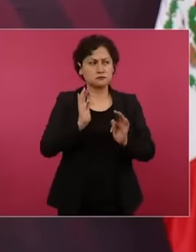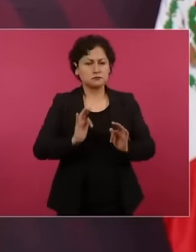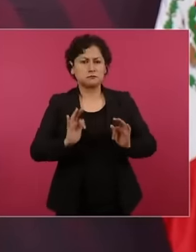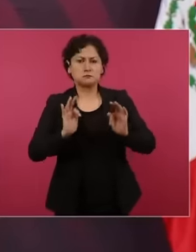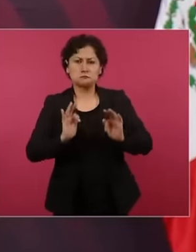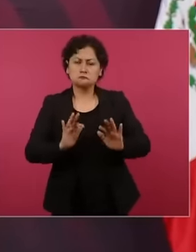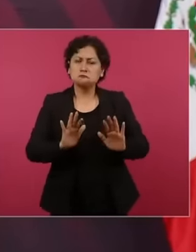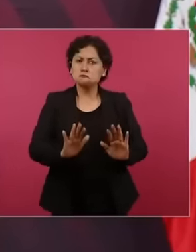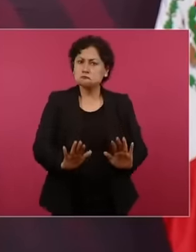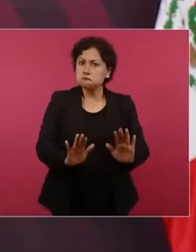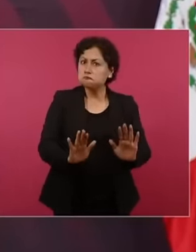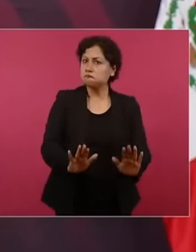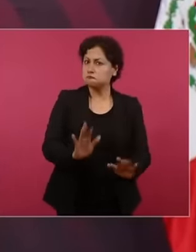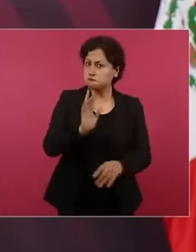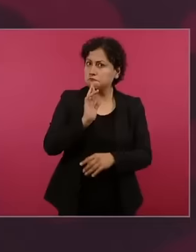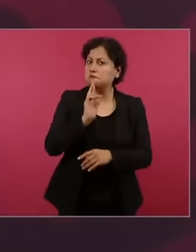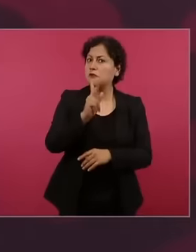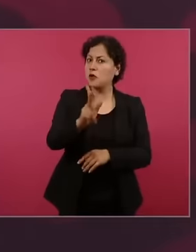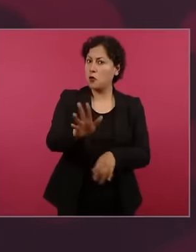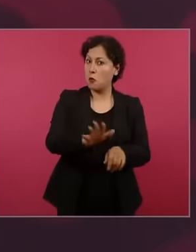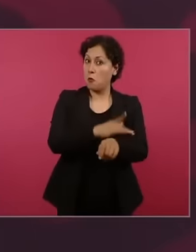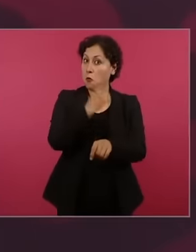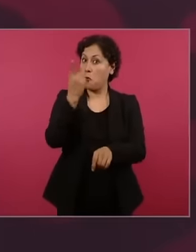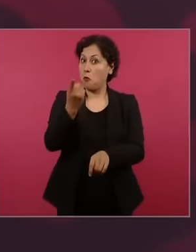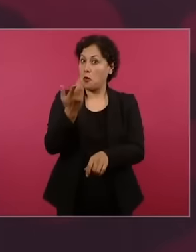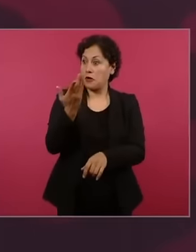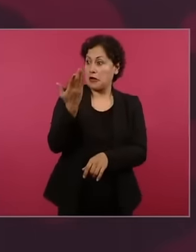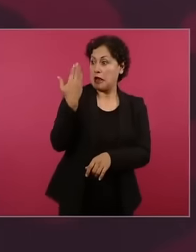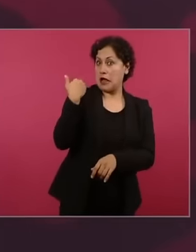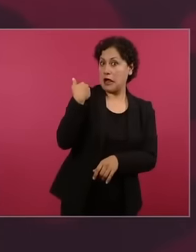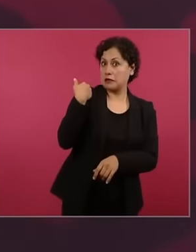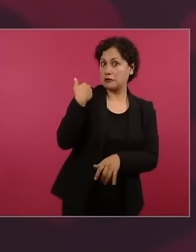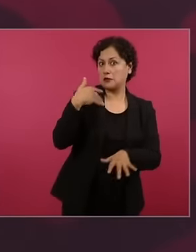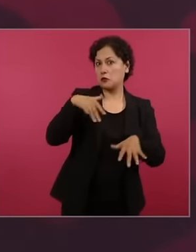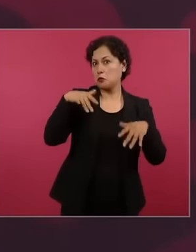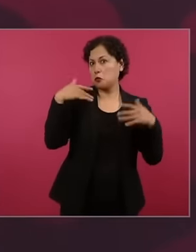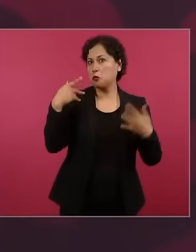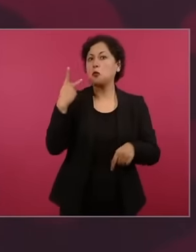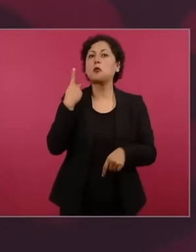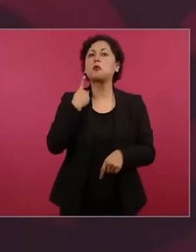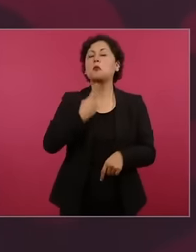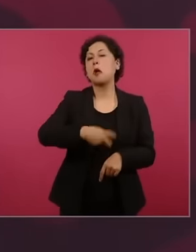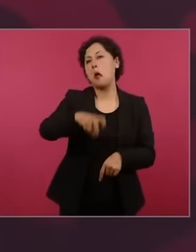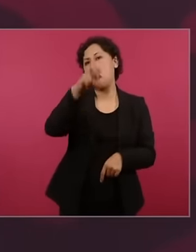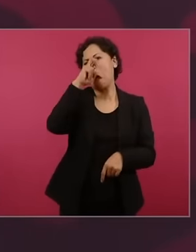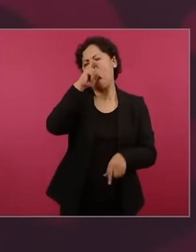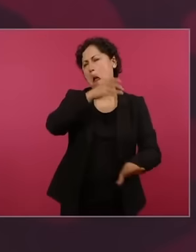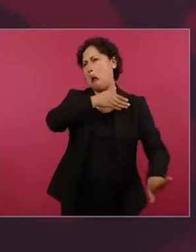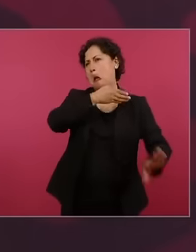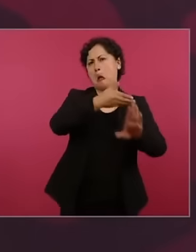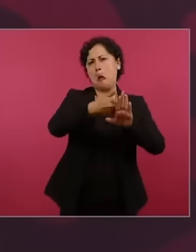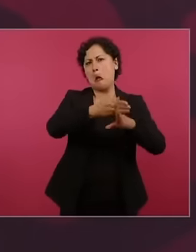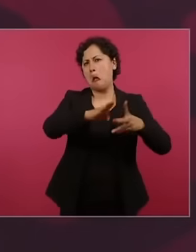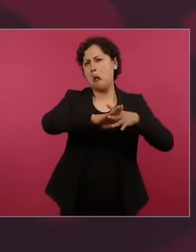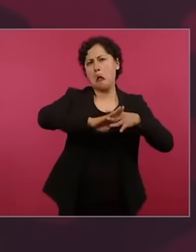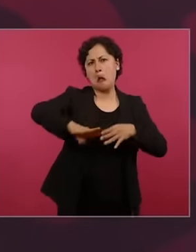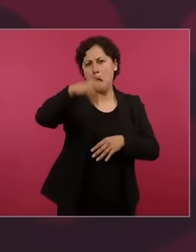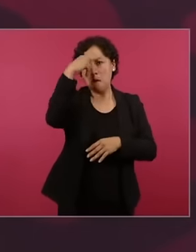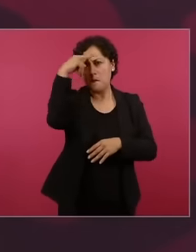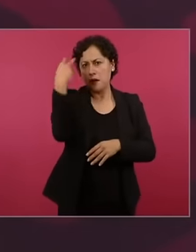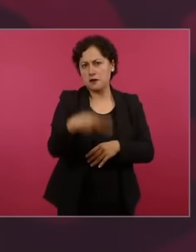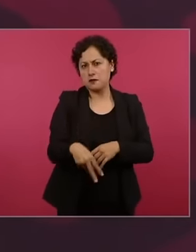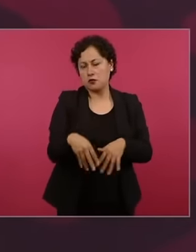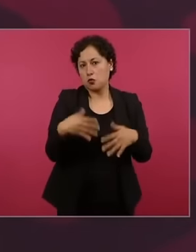una política muy agresiva en contra de migrantes y en contra de mexicanos.